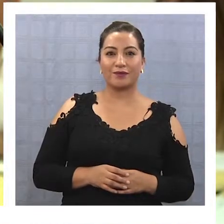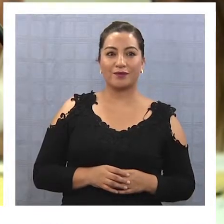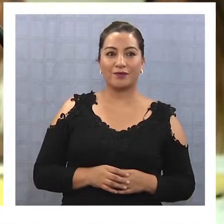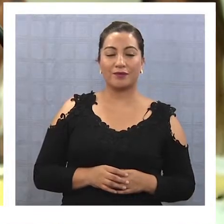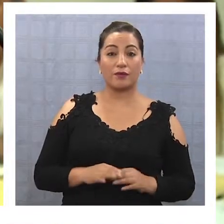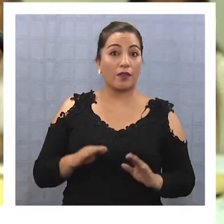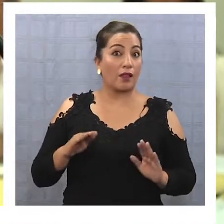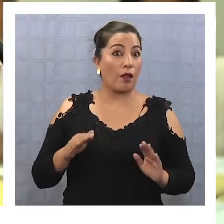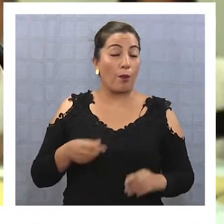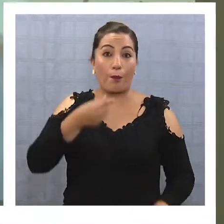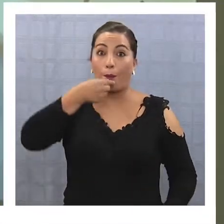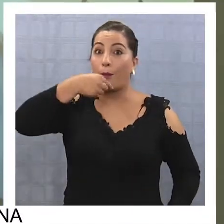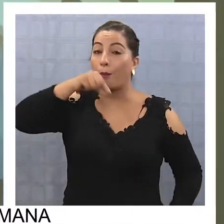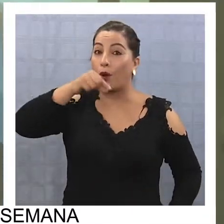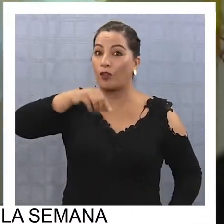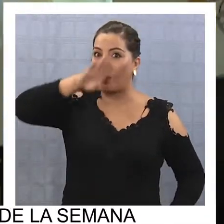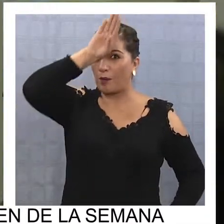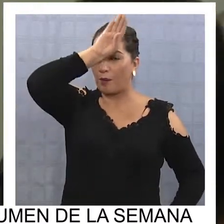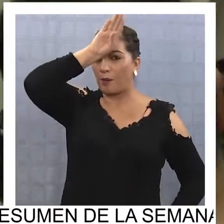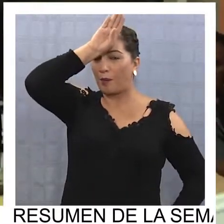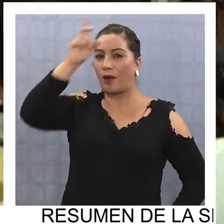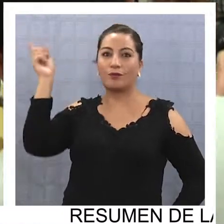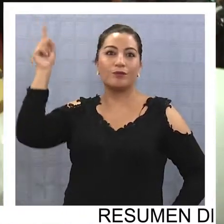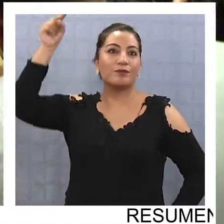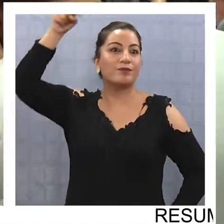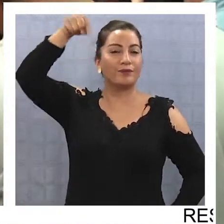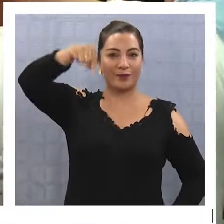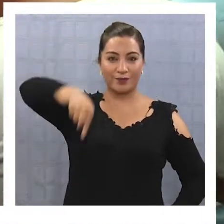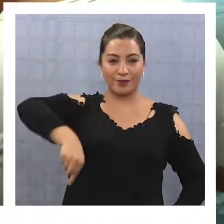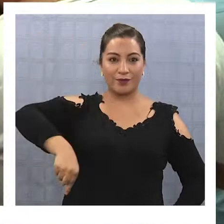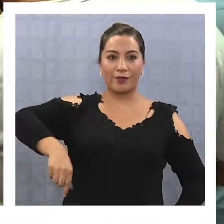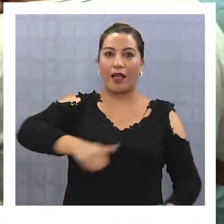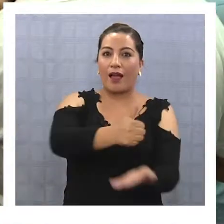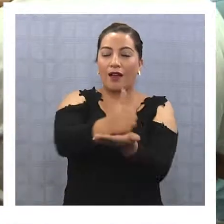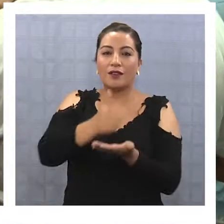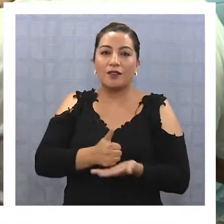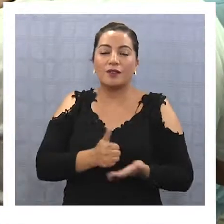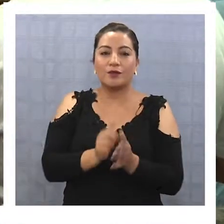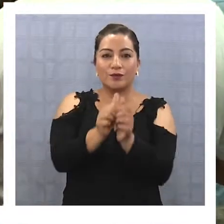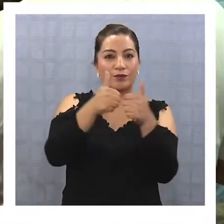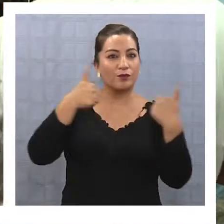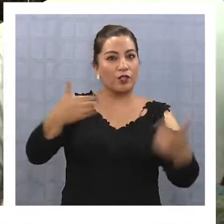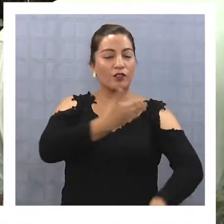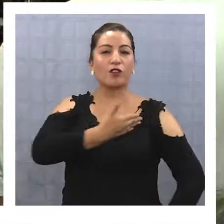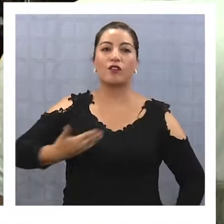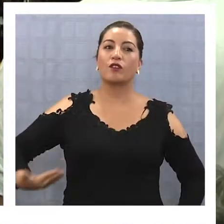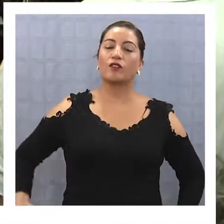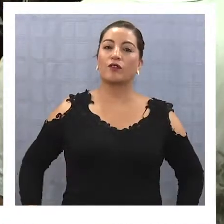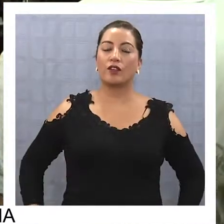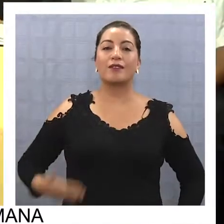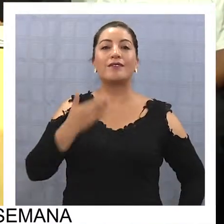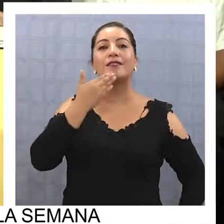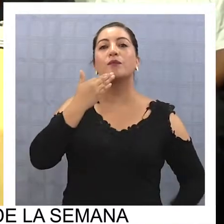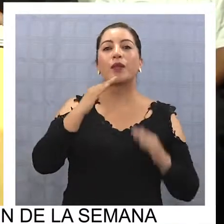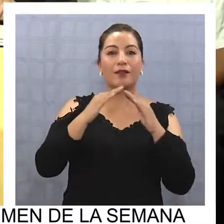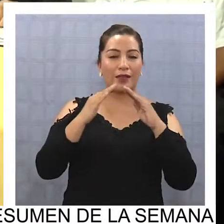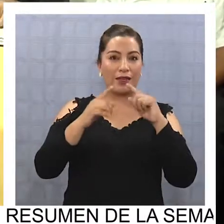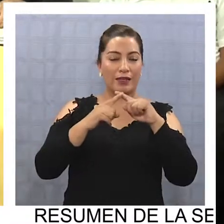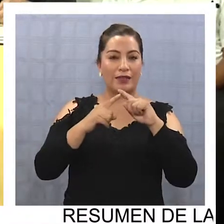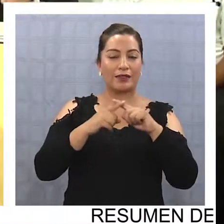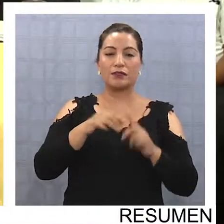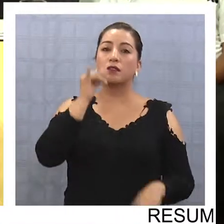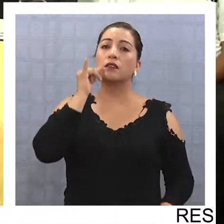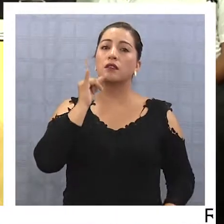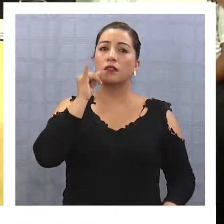A horas de recibir la visita del Papa Francisco, las autoridades gubernamentales y eclesiásticas de Iquique